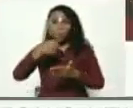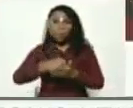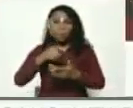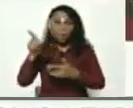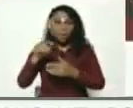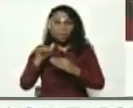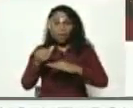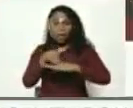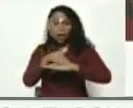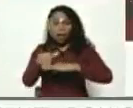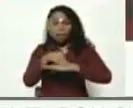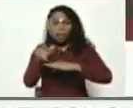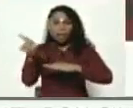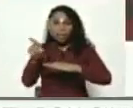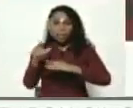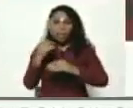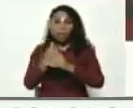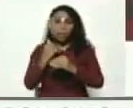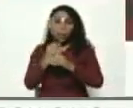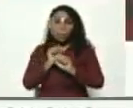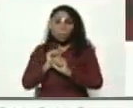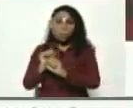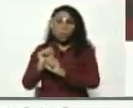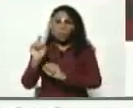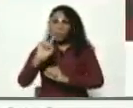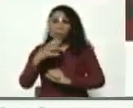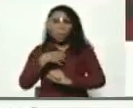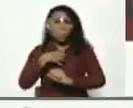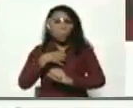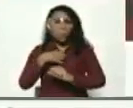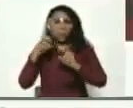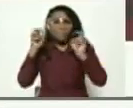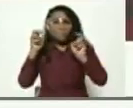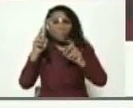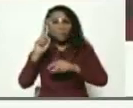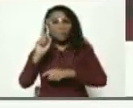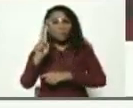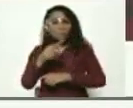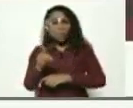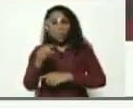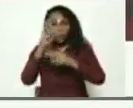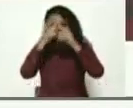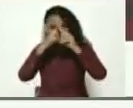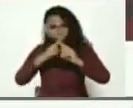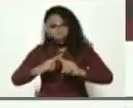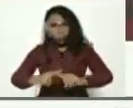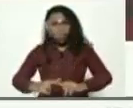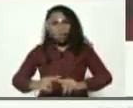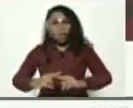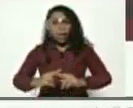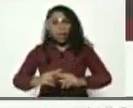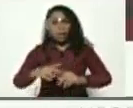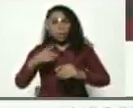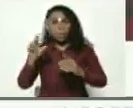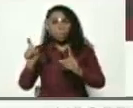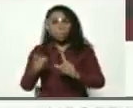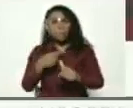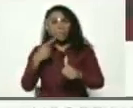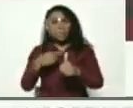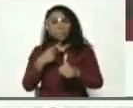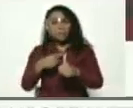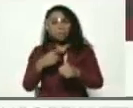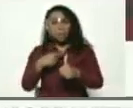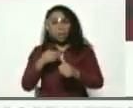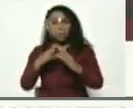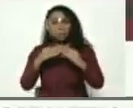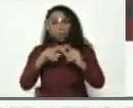orilla, también son discriminados, no por la raza, sino por honor y abolengo. A los criollos principales,